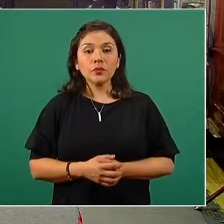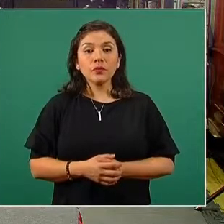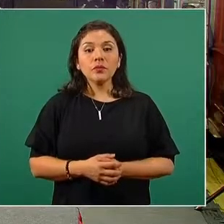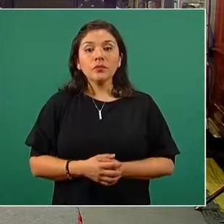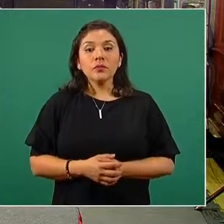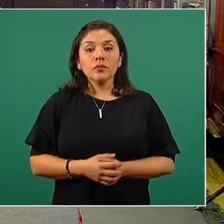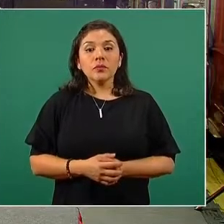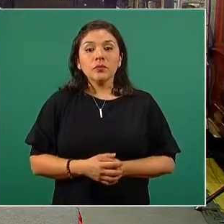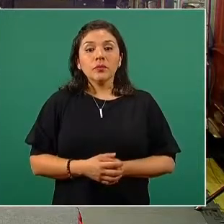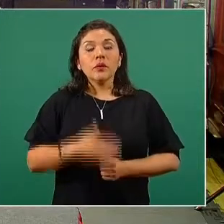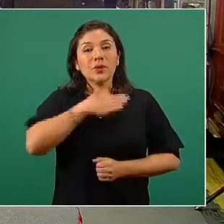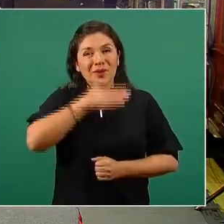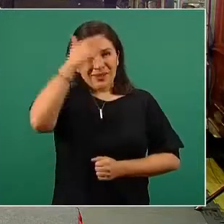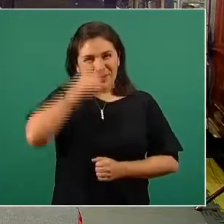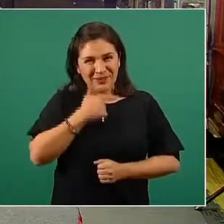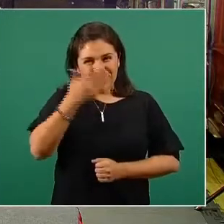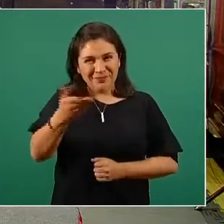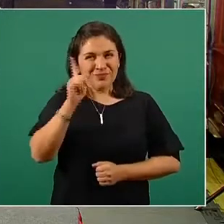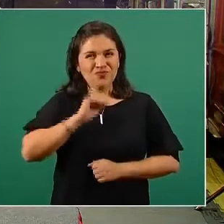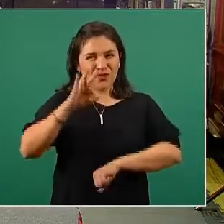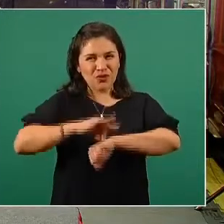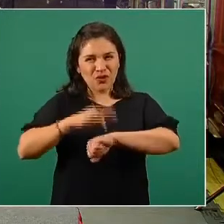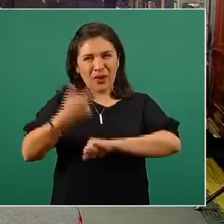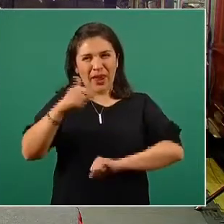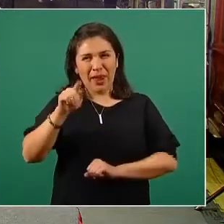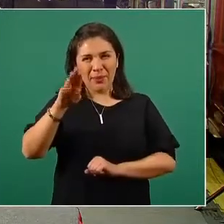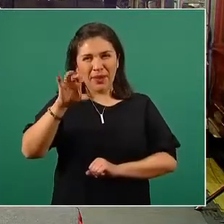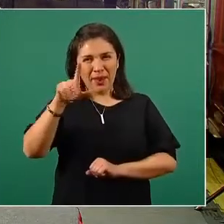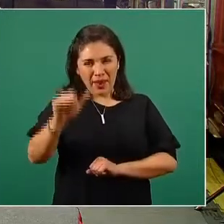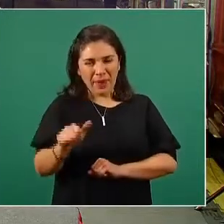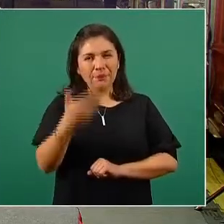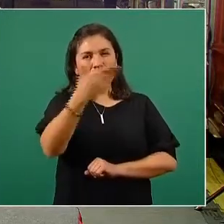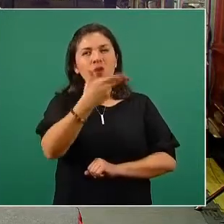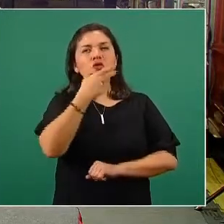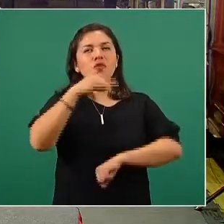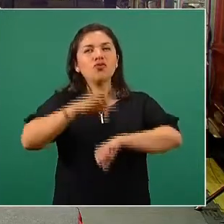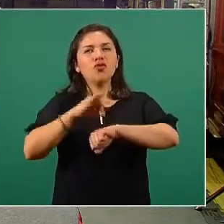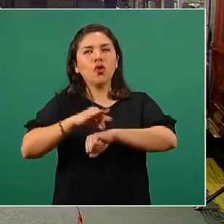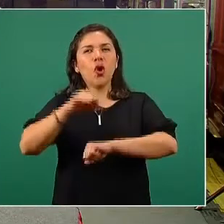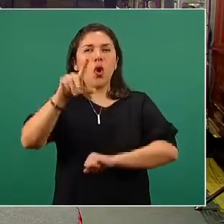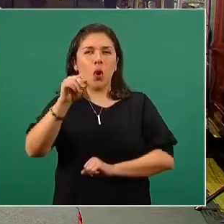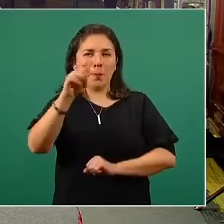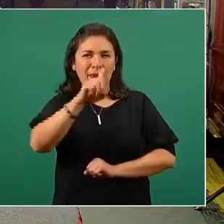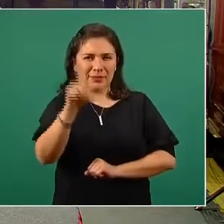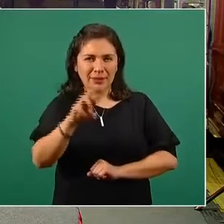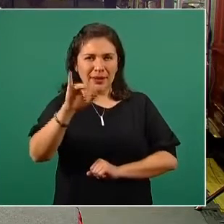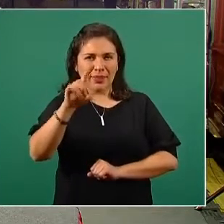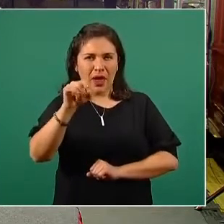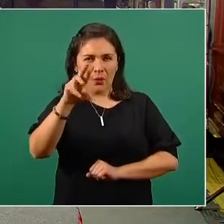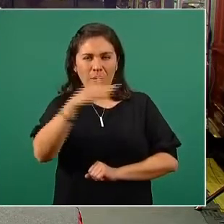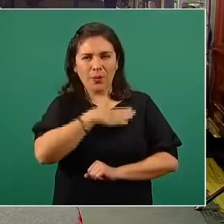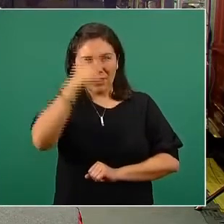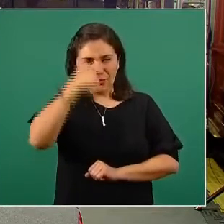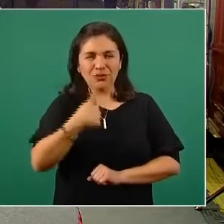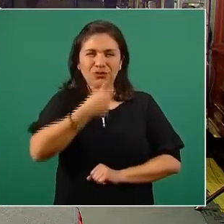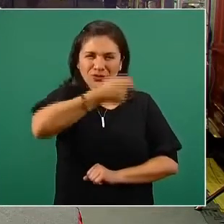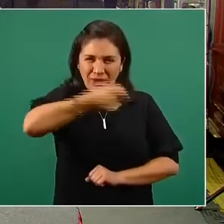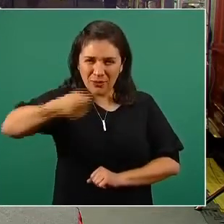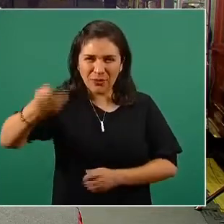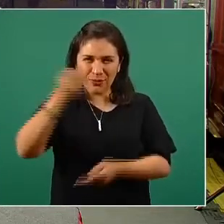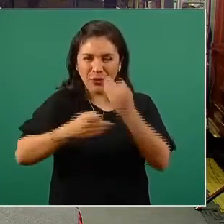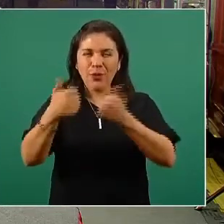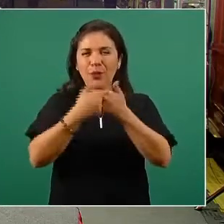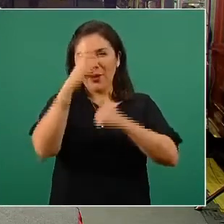Gracias. Buenas noches, doctora Gabriela Mecamindi, doctor López Ridaura, muy buenas noches. Le mandamos un saludo con